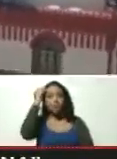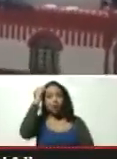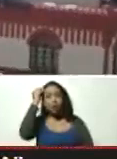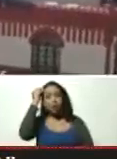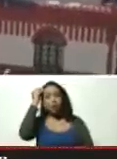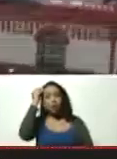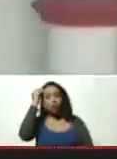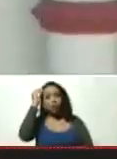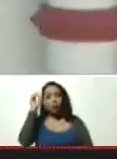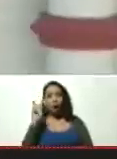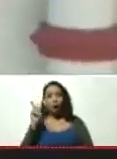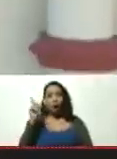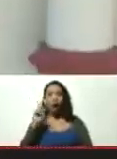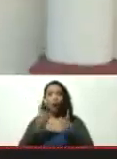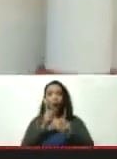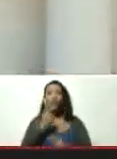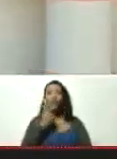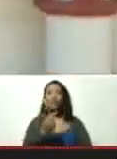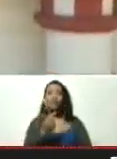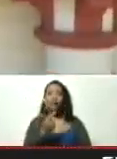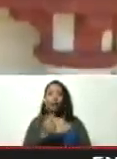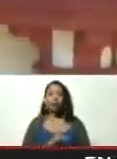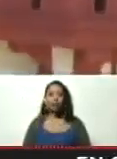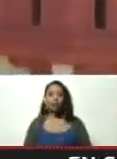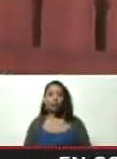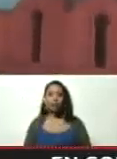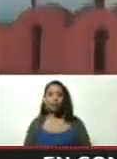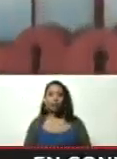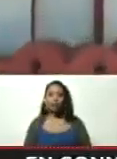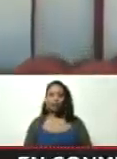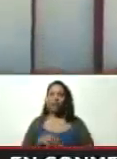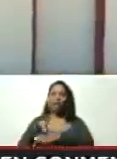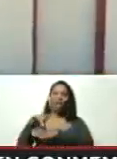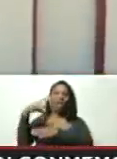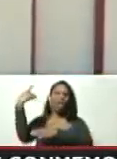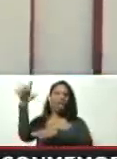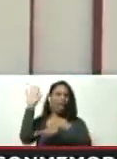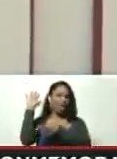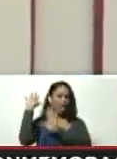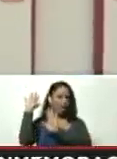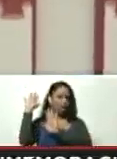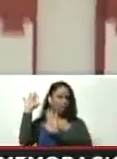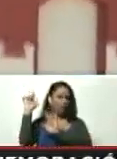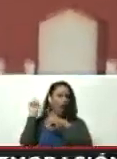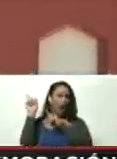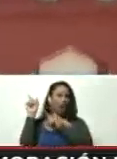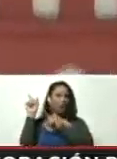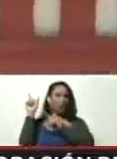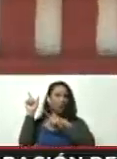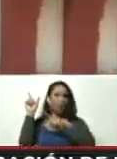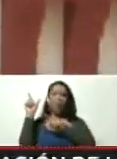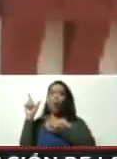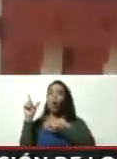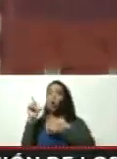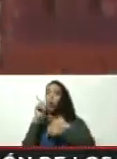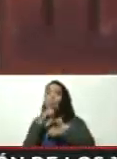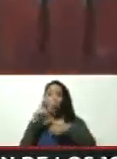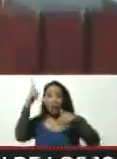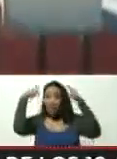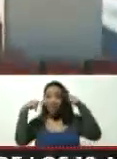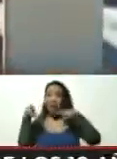y había quienes decían, vamos a dejarlo, que estos sin Chávez